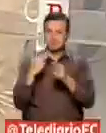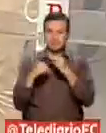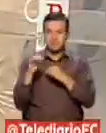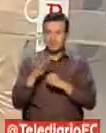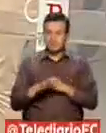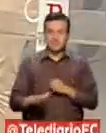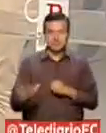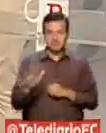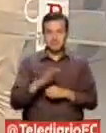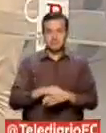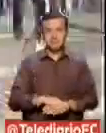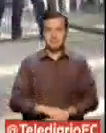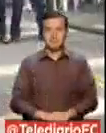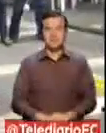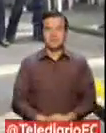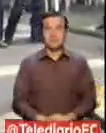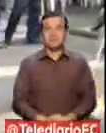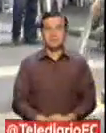sector agrícola.